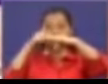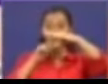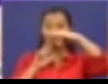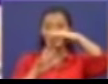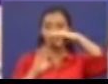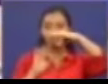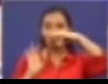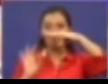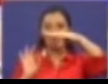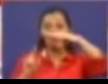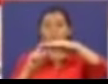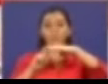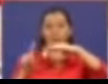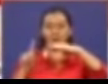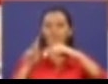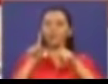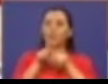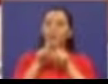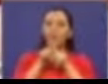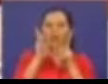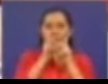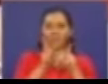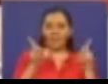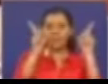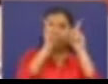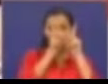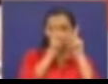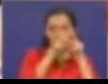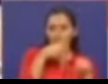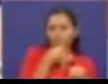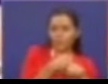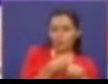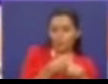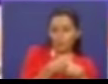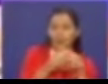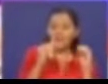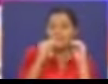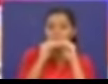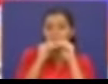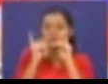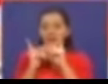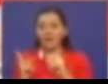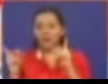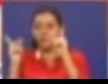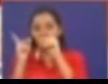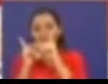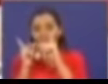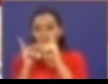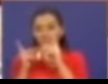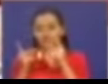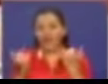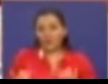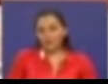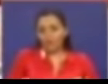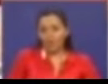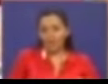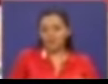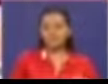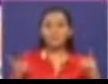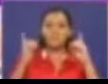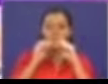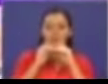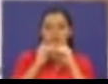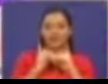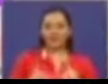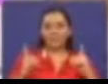me mezcla datos duros, internet, capacidad del internet de banda ancha, acceso a internet, etcétera, con ideología y